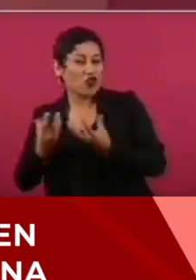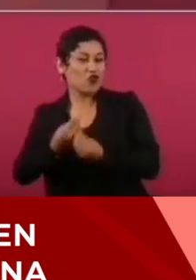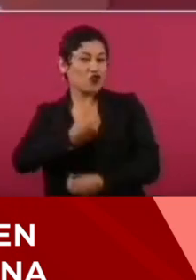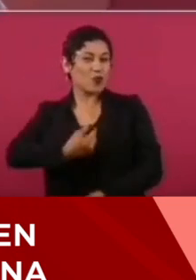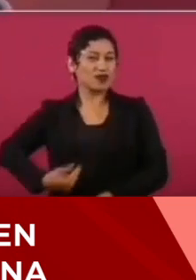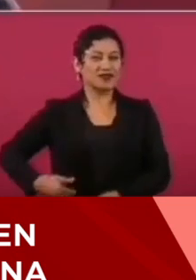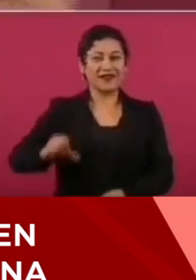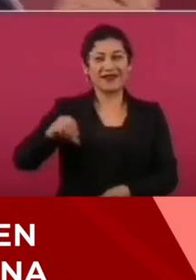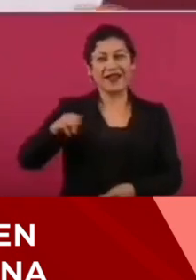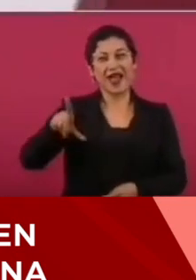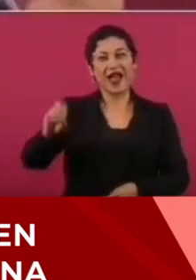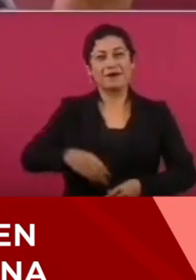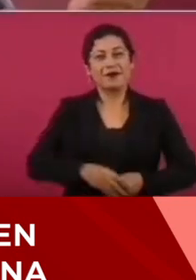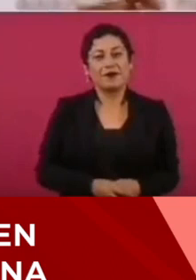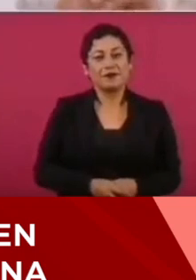ni